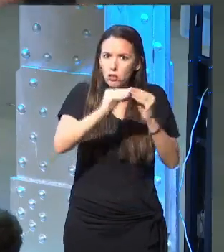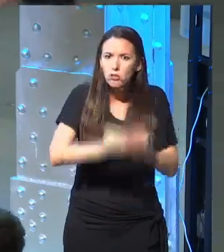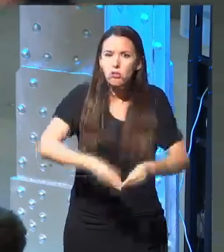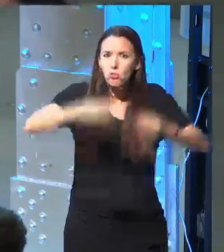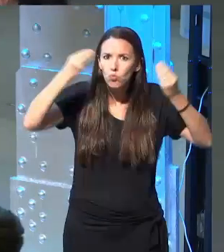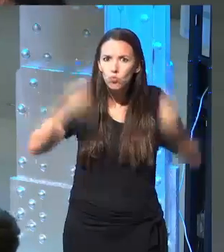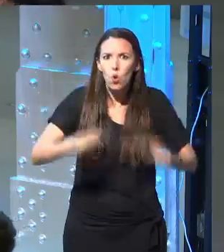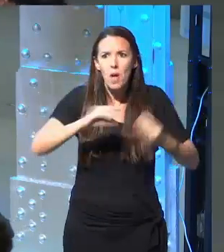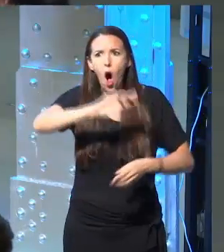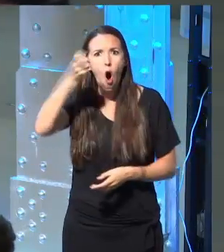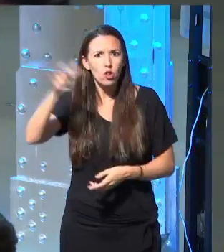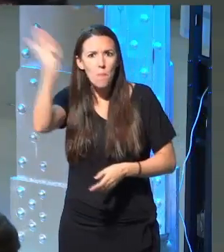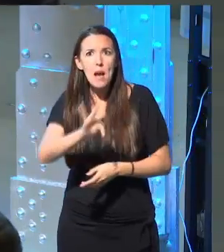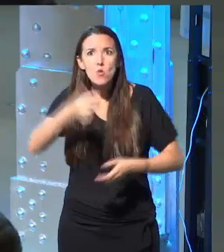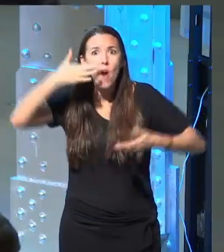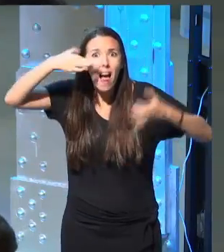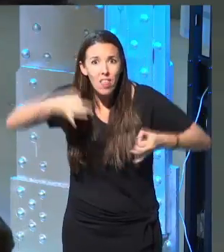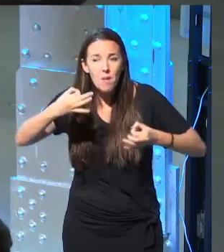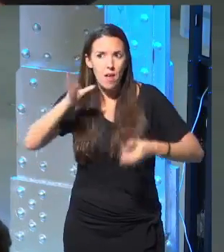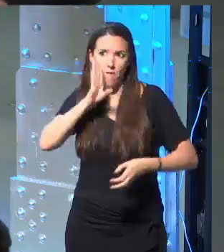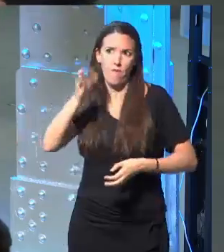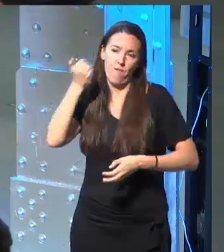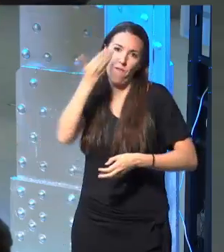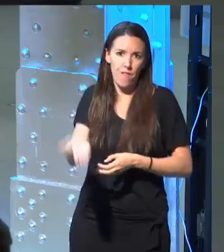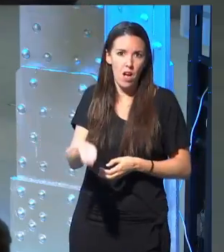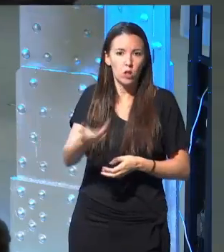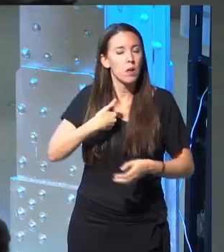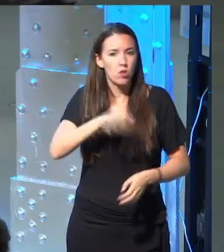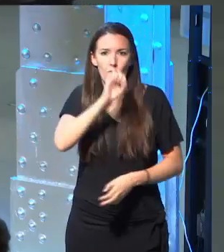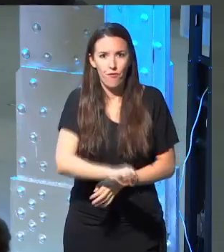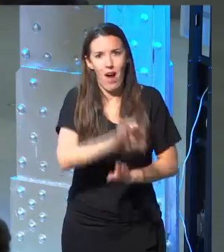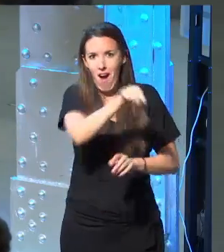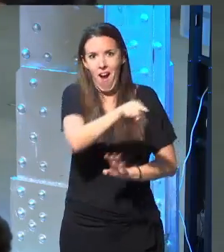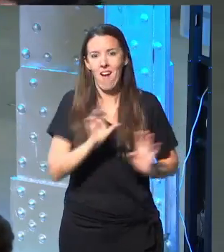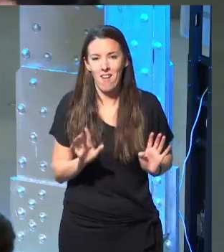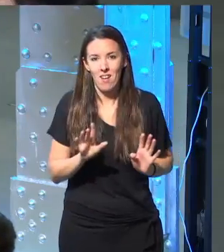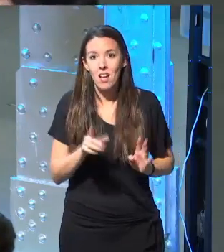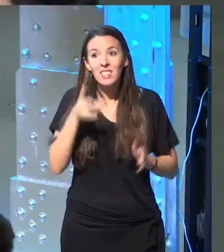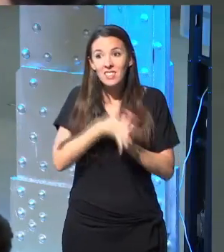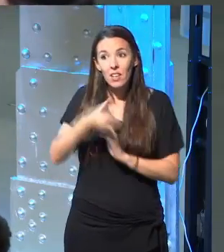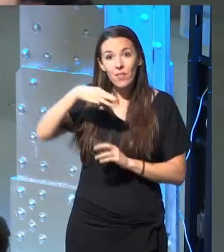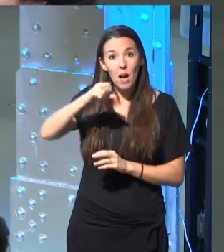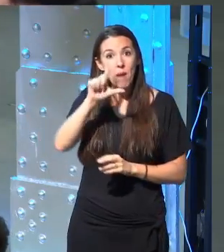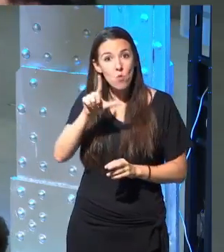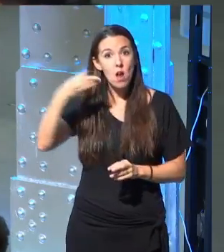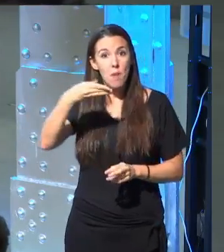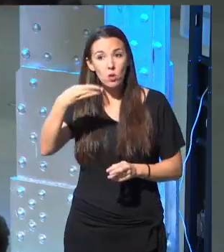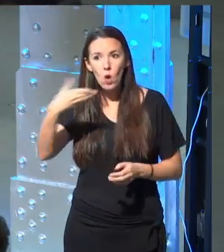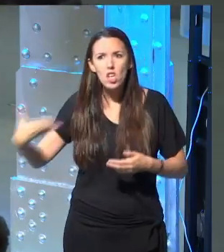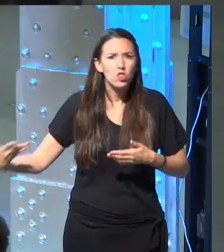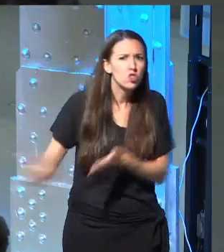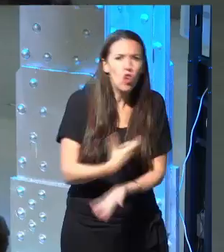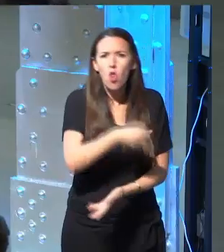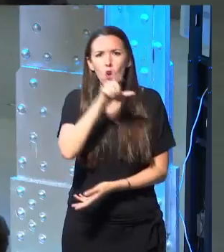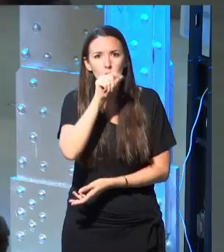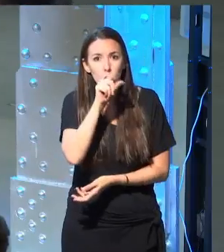carteles en Hollywood más feos, ¿sabes? O sea, yo de eso soy muy fan, pero es que lo que estábamos hablando, que es que no es que sea Manuel Bartual, es Manuel Bartual y todo